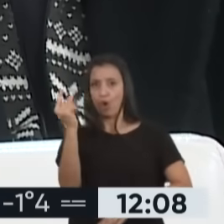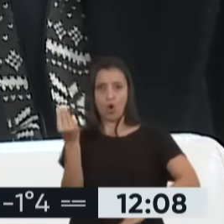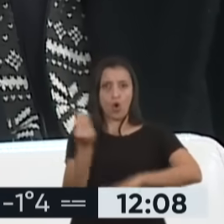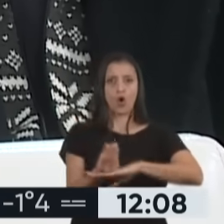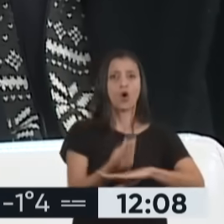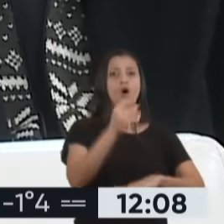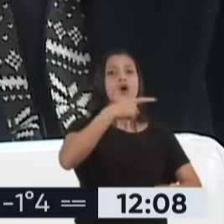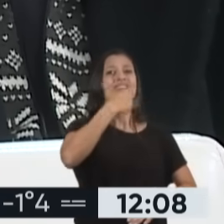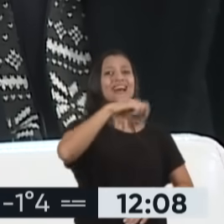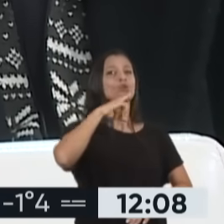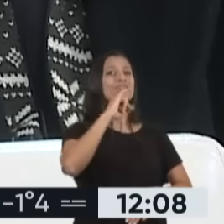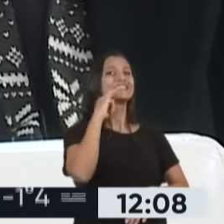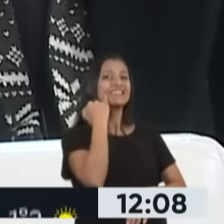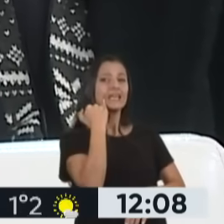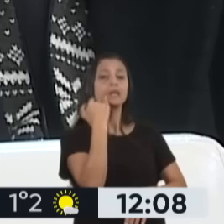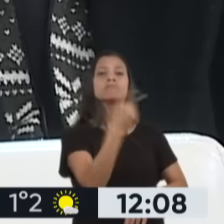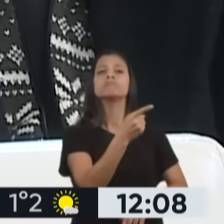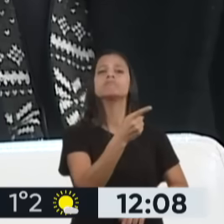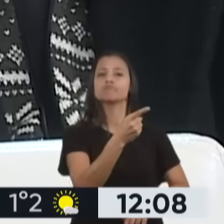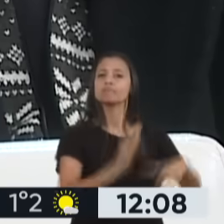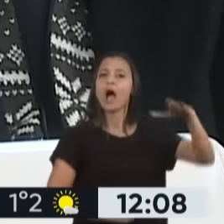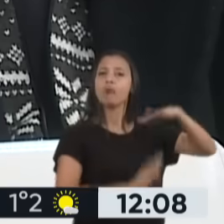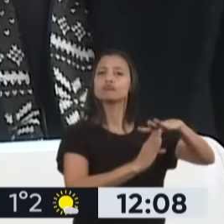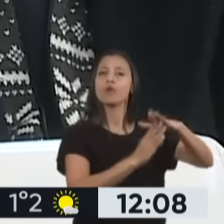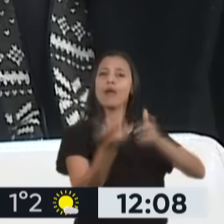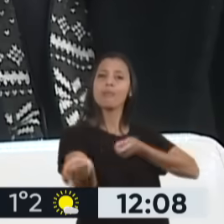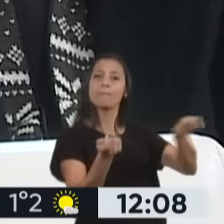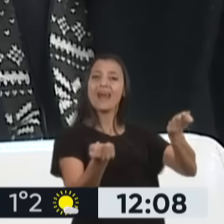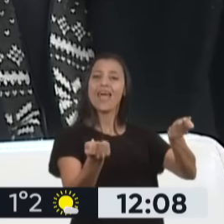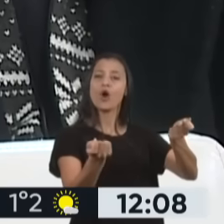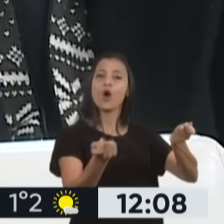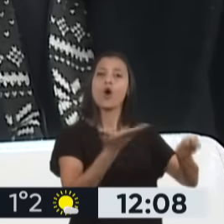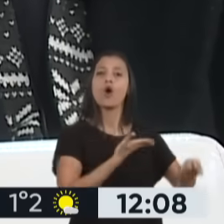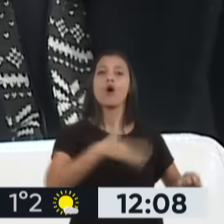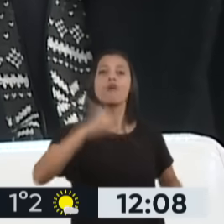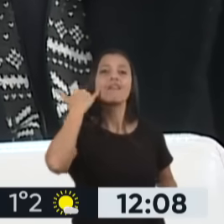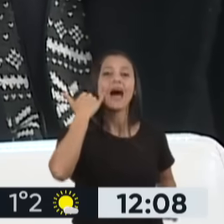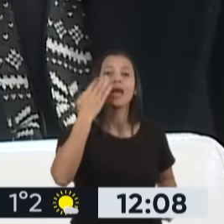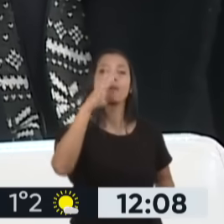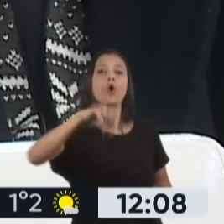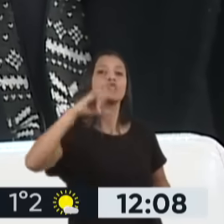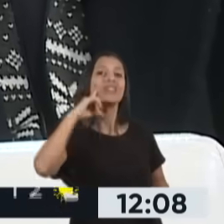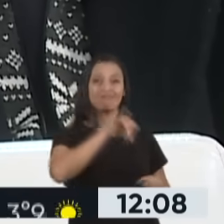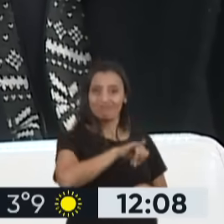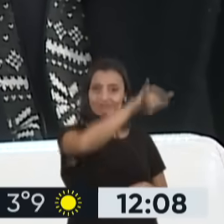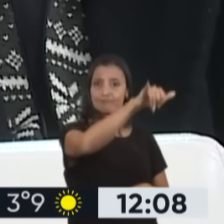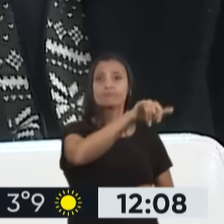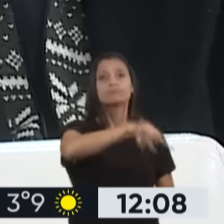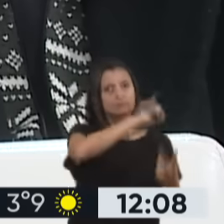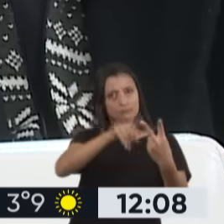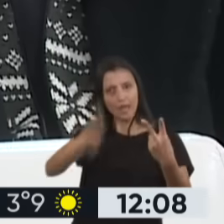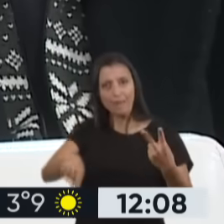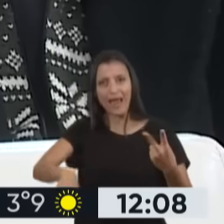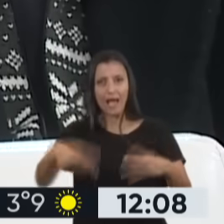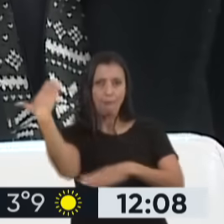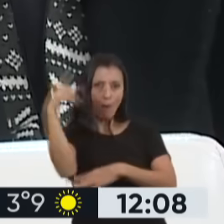porque se convirtió en el accionista mayoritario de Flybondi, pero hace unos meses lo mencionamos acá en una de estas conferencias de prensa, cuando una versión periodística, que